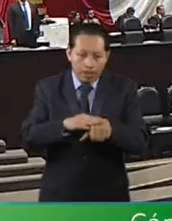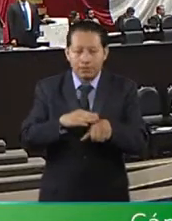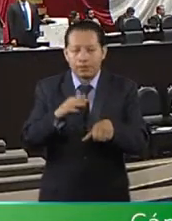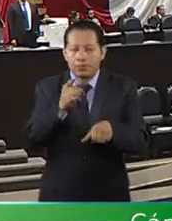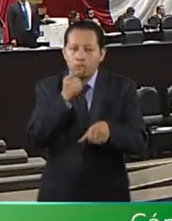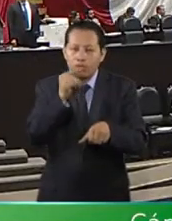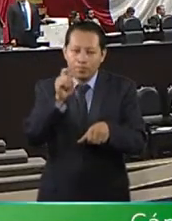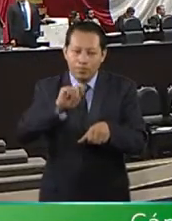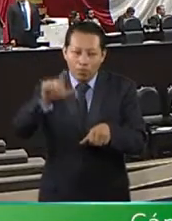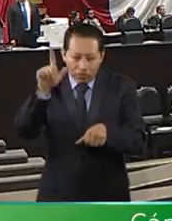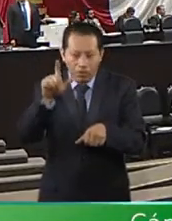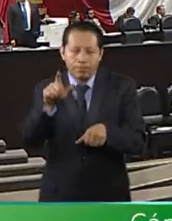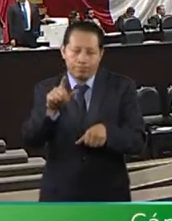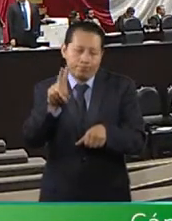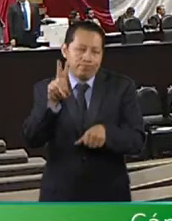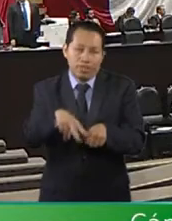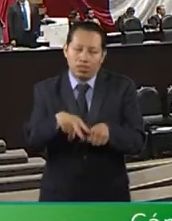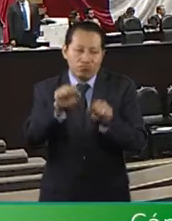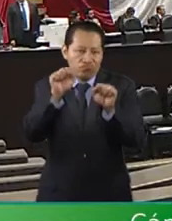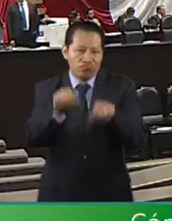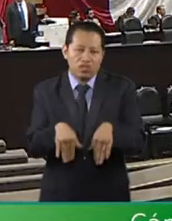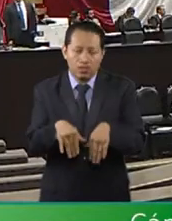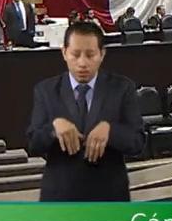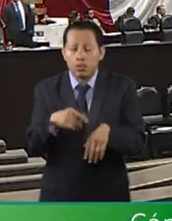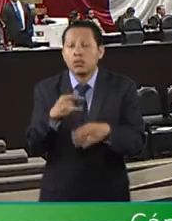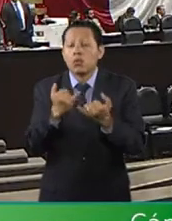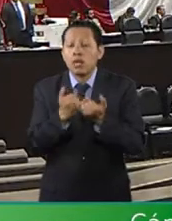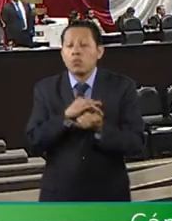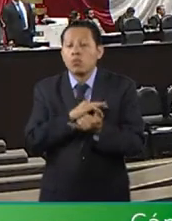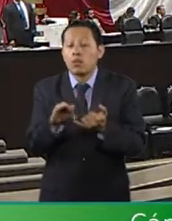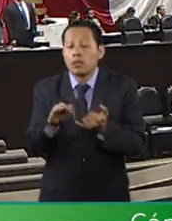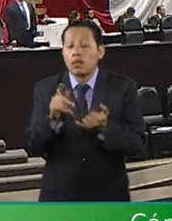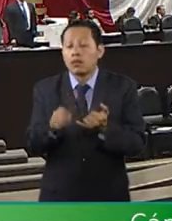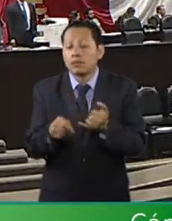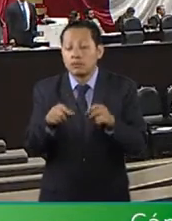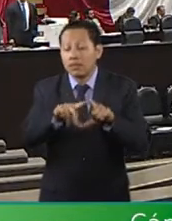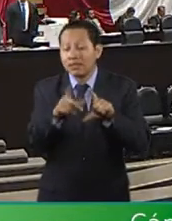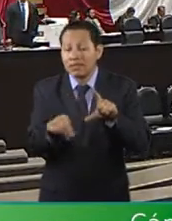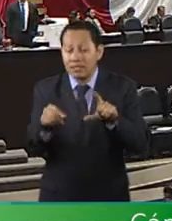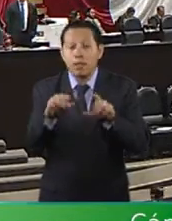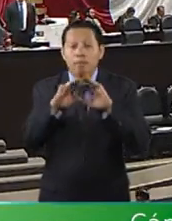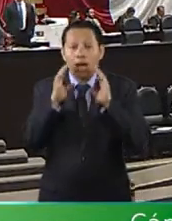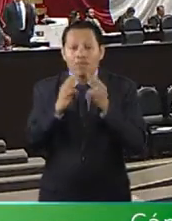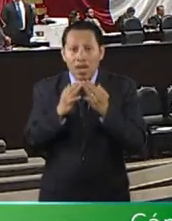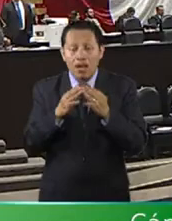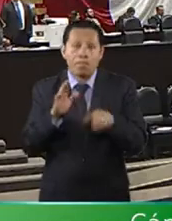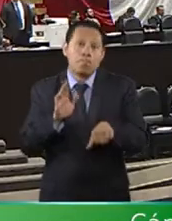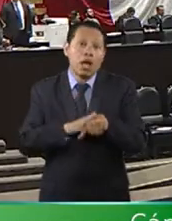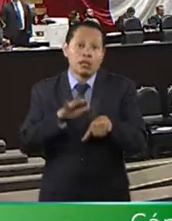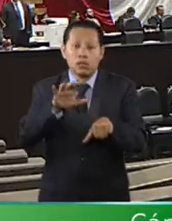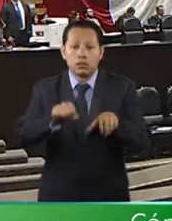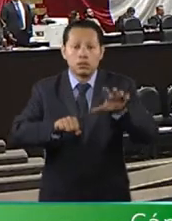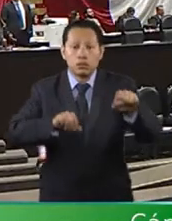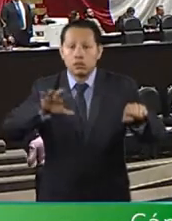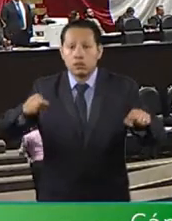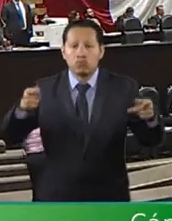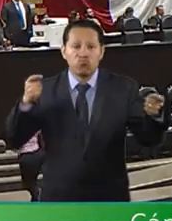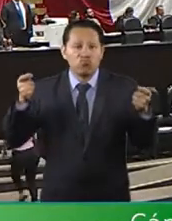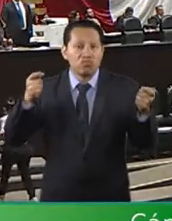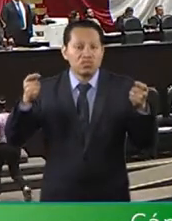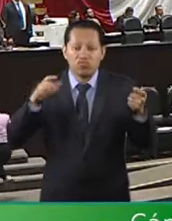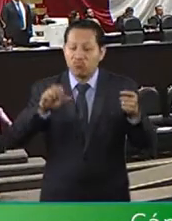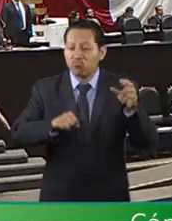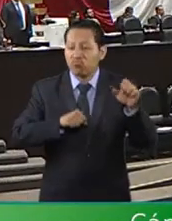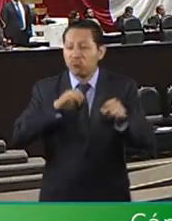policías el avance del crimen organizado en el control del territorio nacional Es evidente y alarmante capturando al